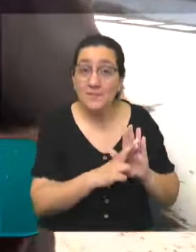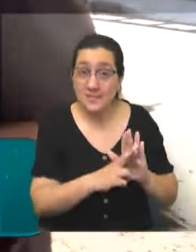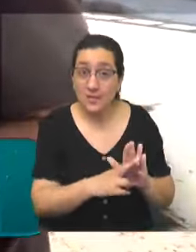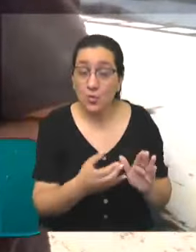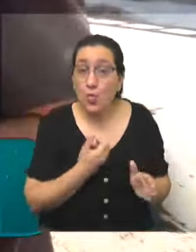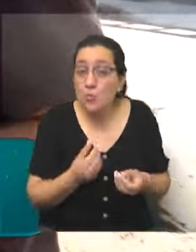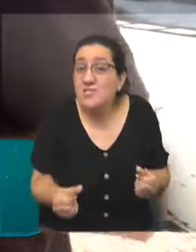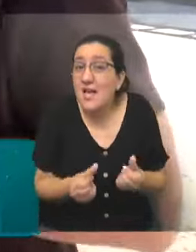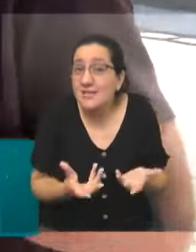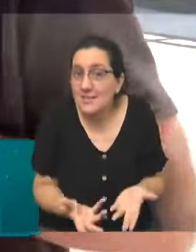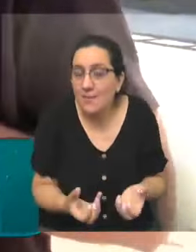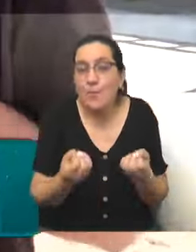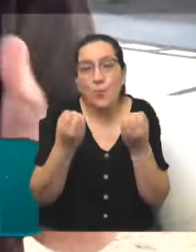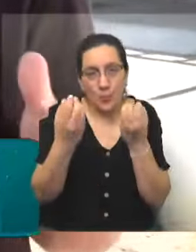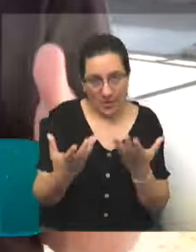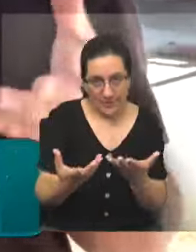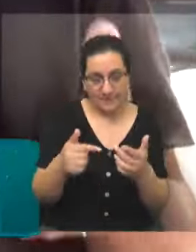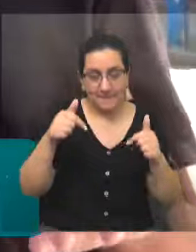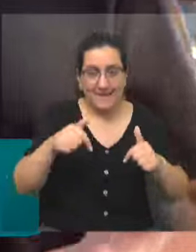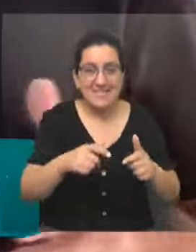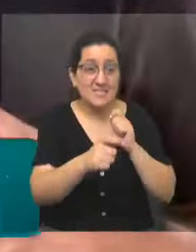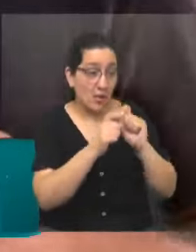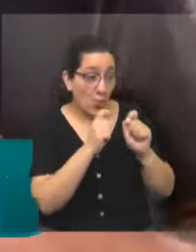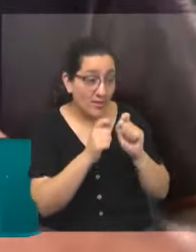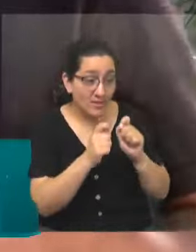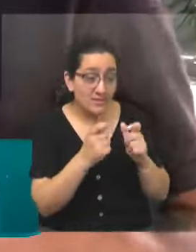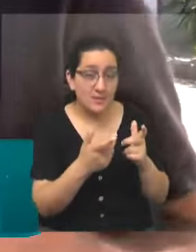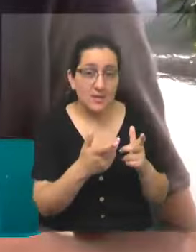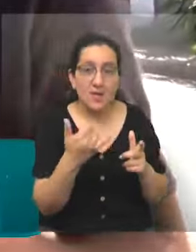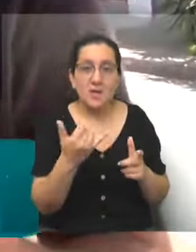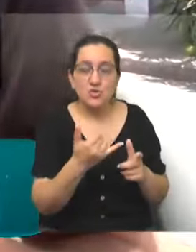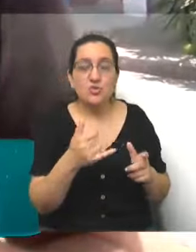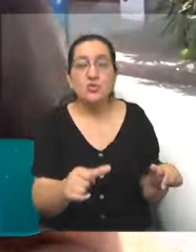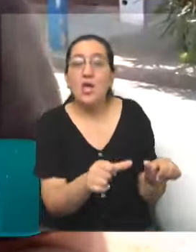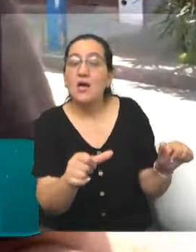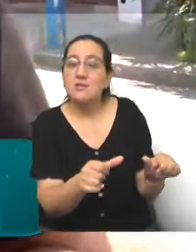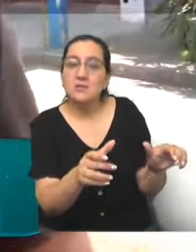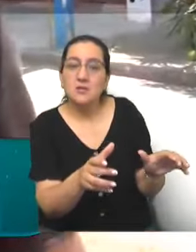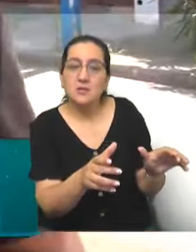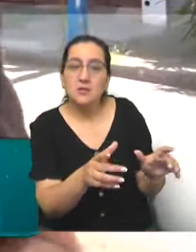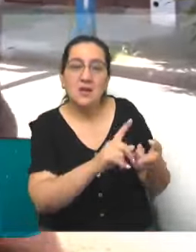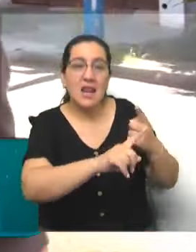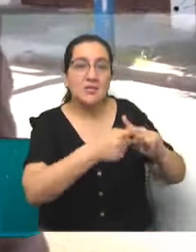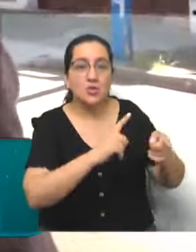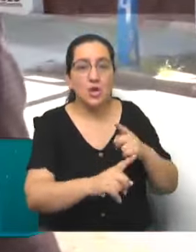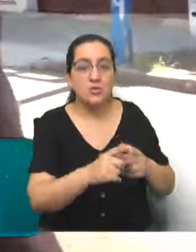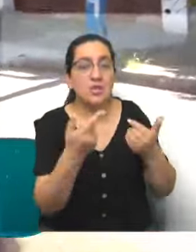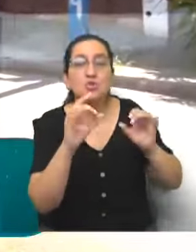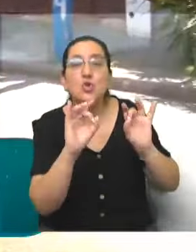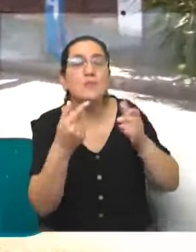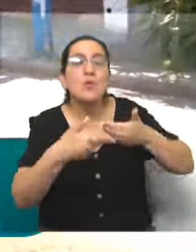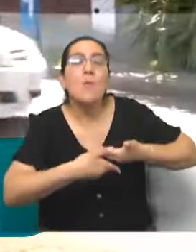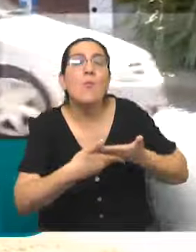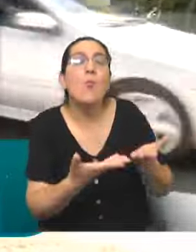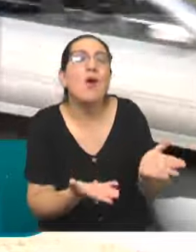están dadas, digamos? Bien, este tipo de encuestas son realizadas en relación a una muestra. Ajá. ¿Qué